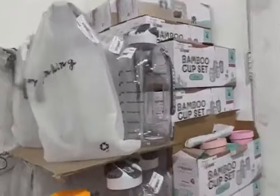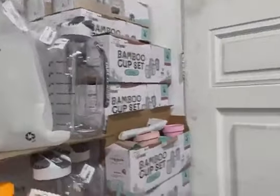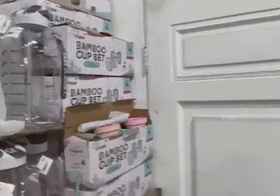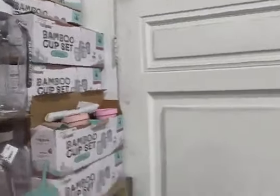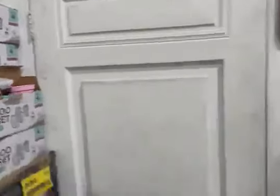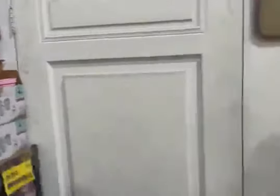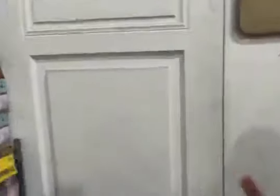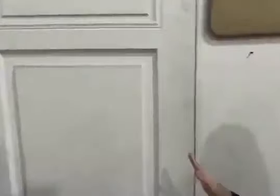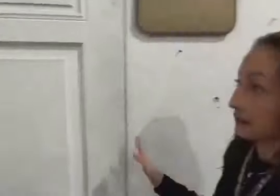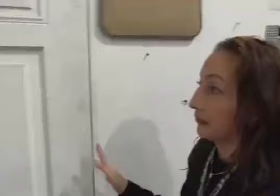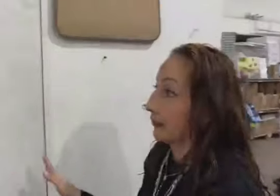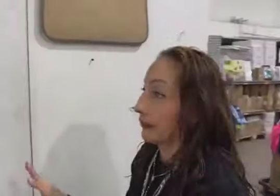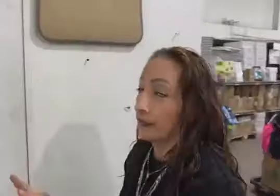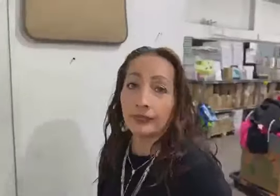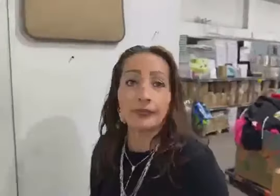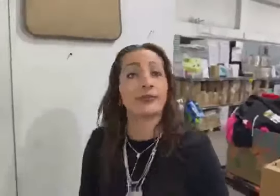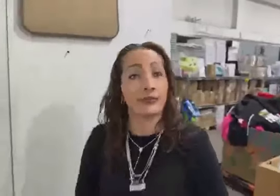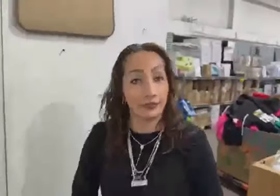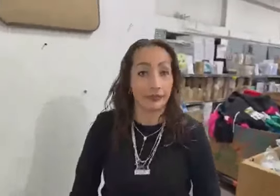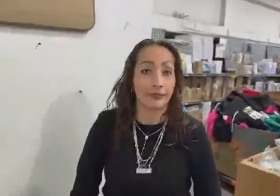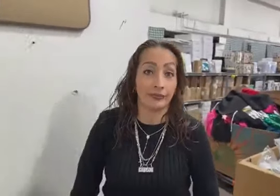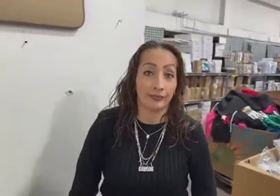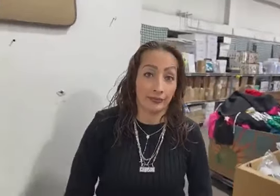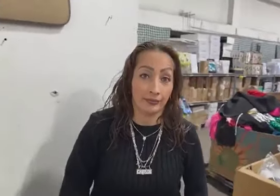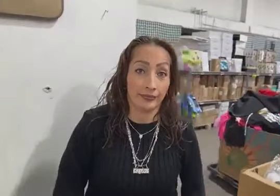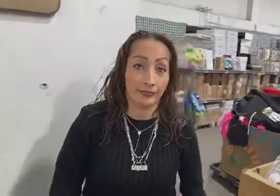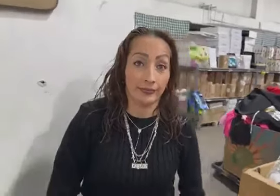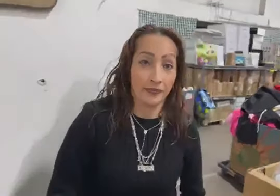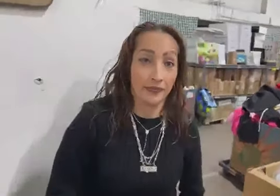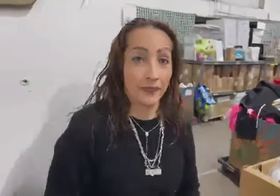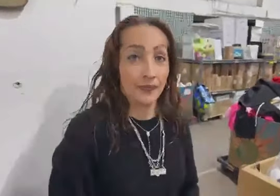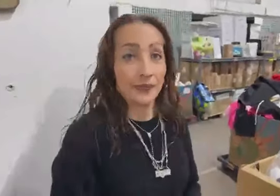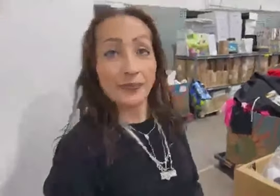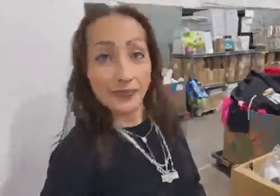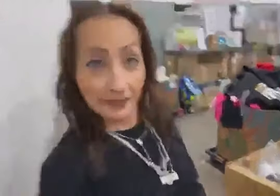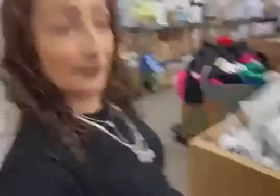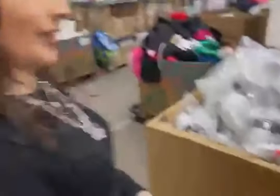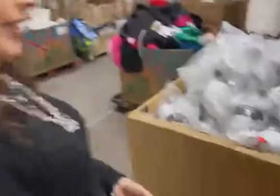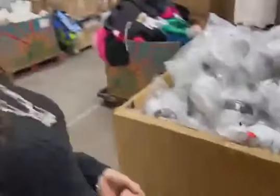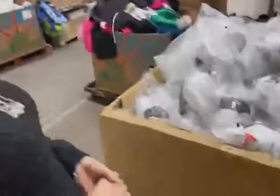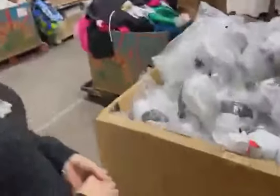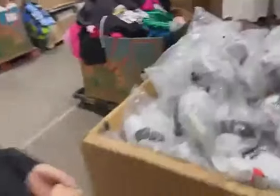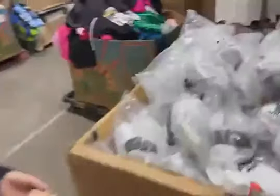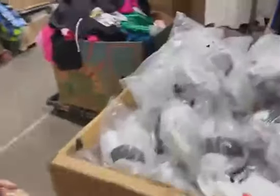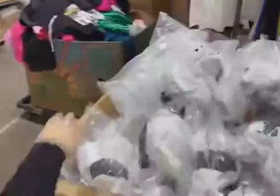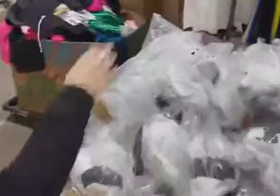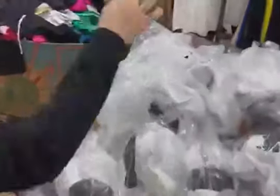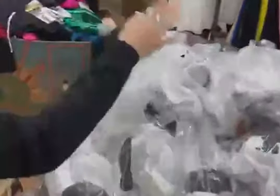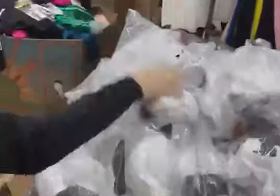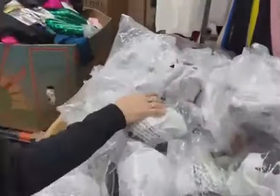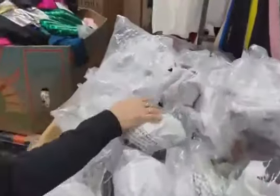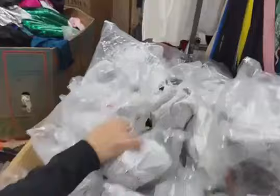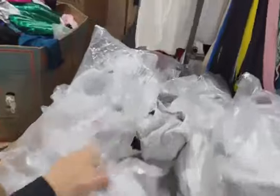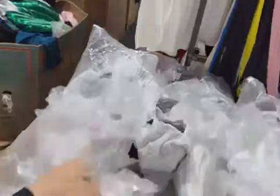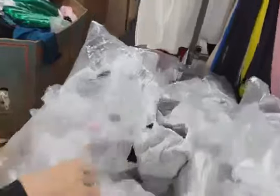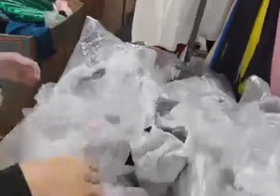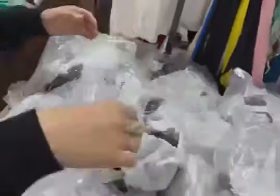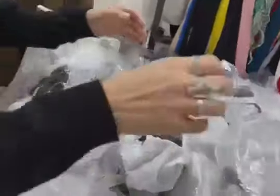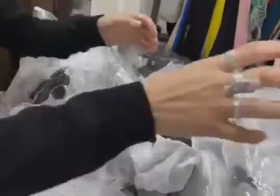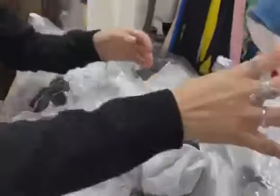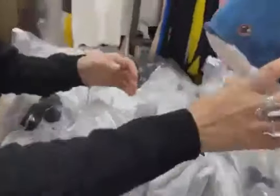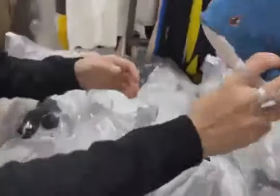aquí y te ahorras estar tirando, te ahorras dinero y te ahorras estar tirando esa parte de la botellita, ¿no? Acá, ¿qué tenemos? Tenemos muñecos de